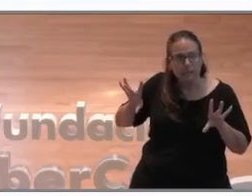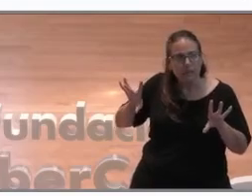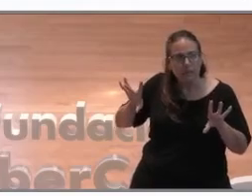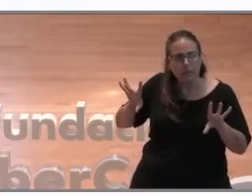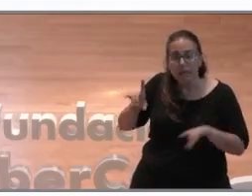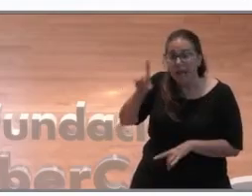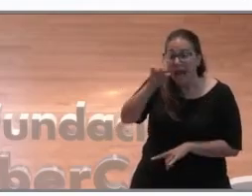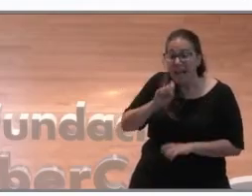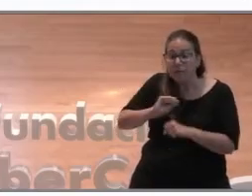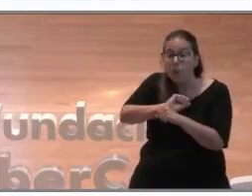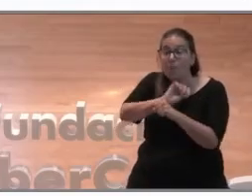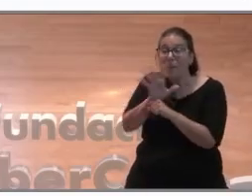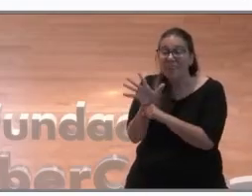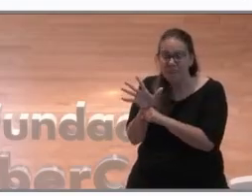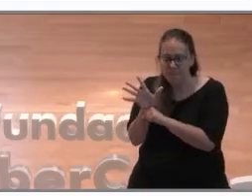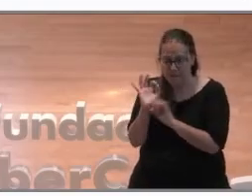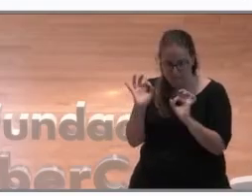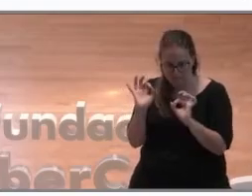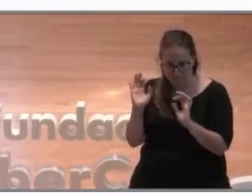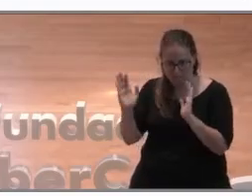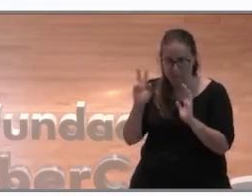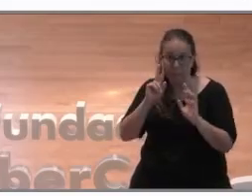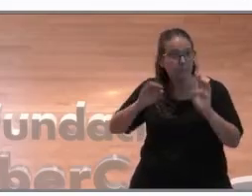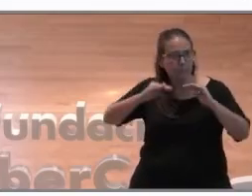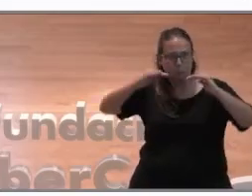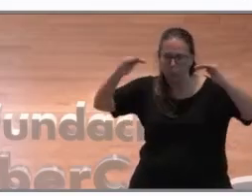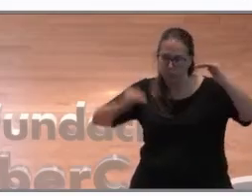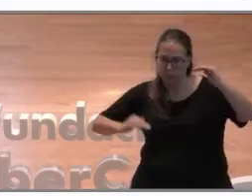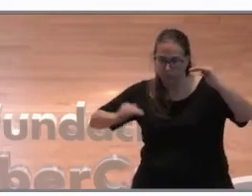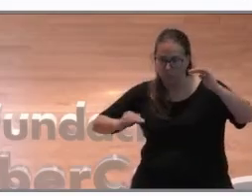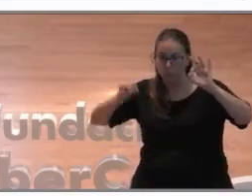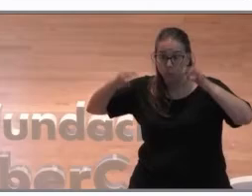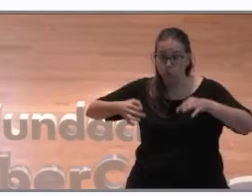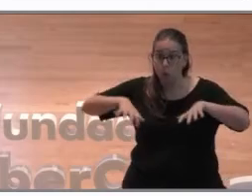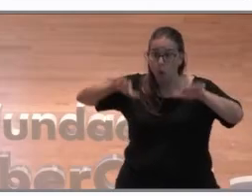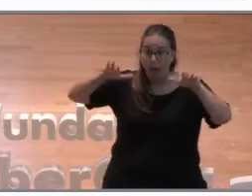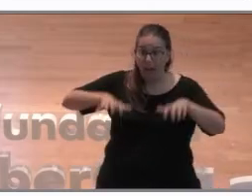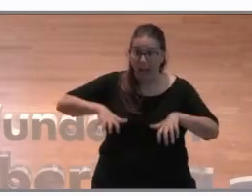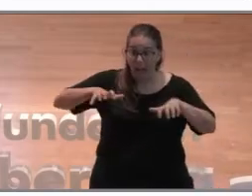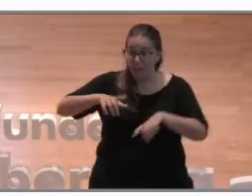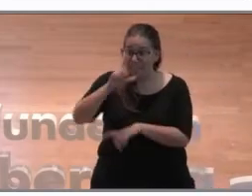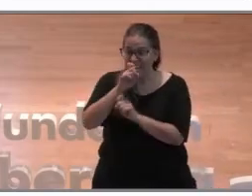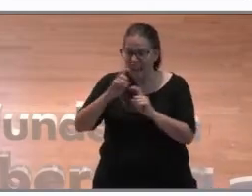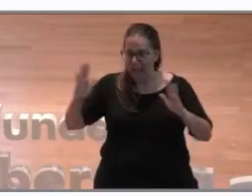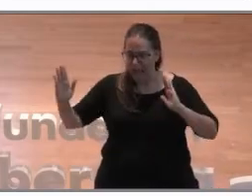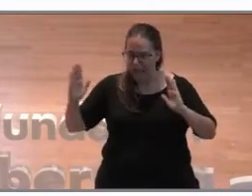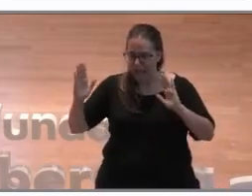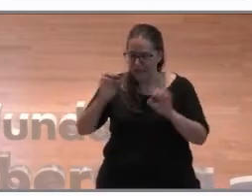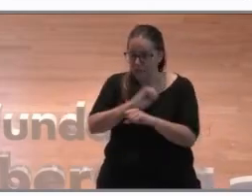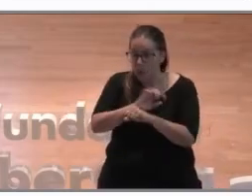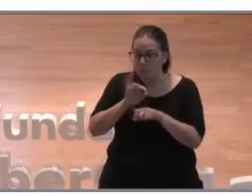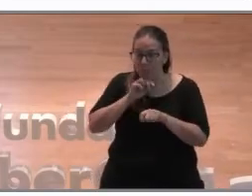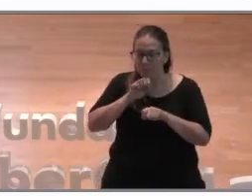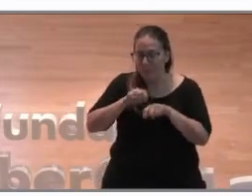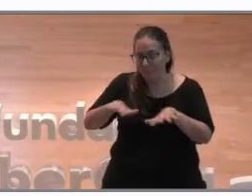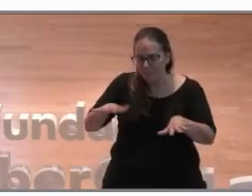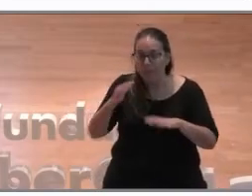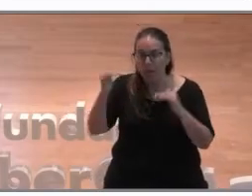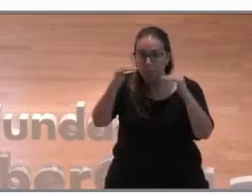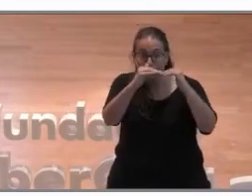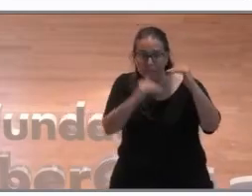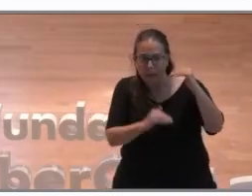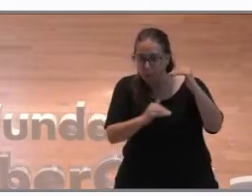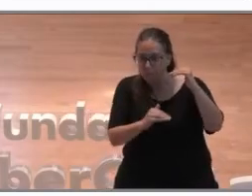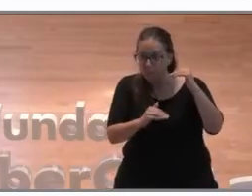año de la pandemia, que ahí bajó todo mucho, justo en abril, el año de la pandemia, pues bajó. Pero fíjense que lo que